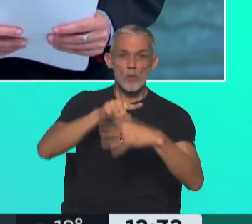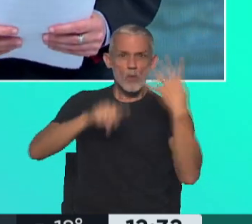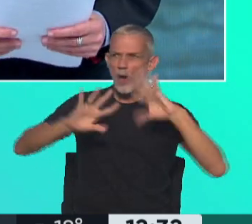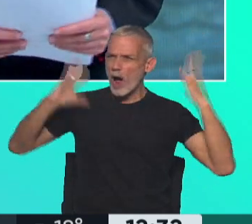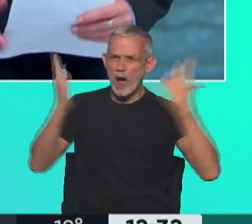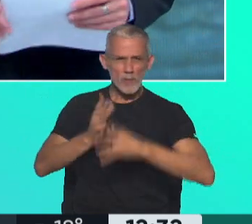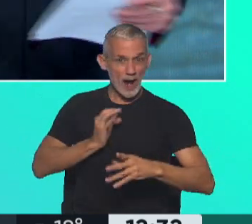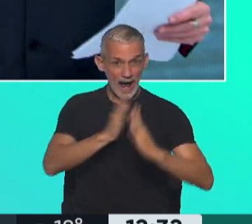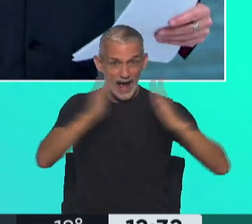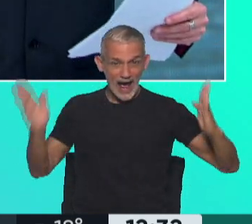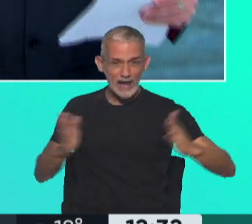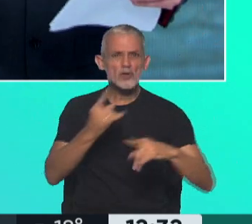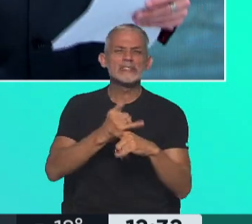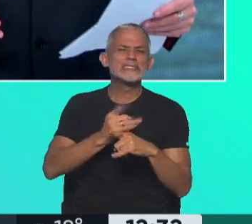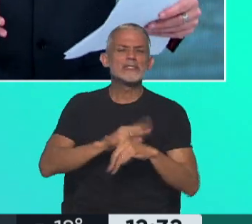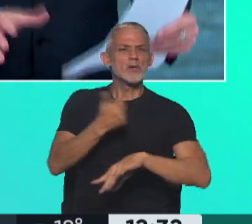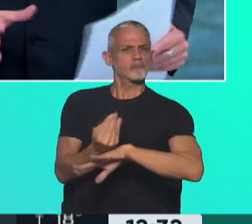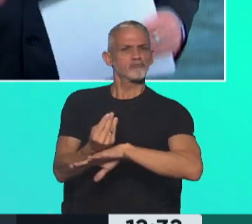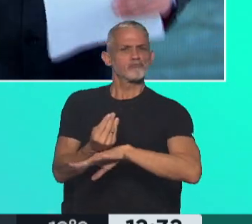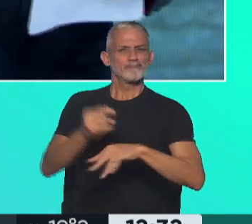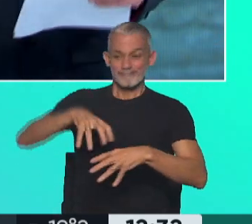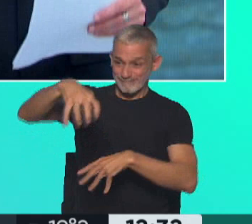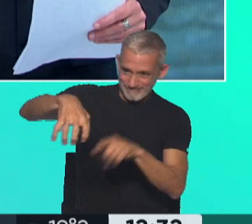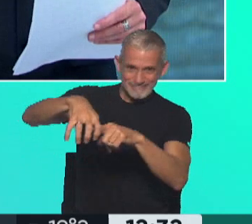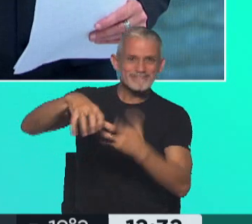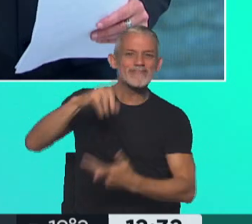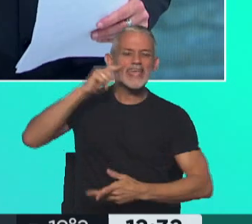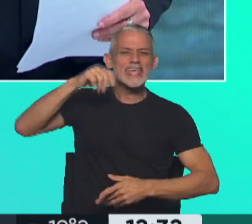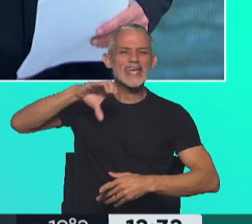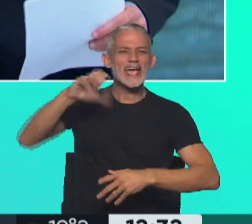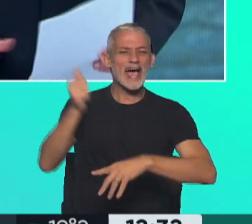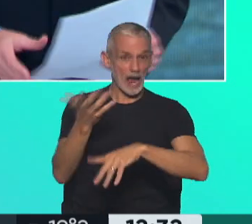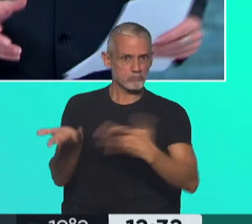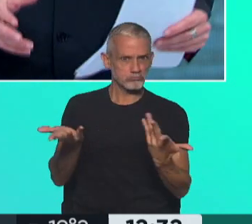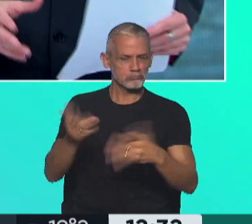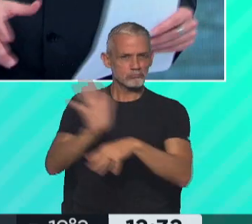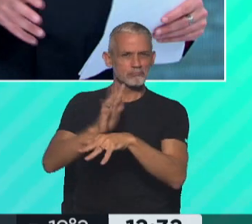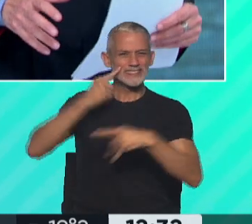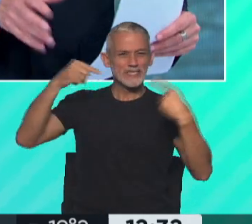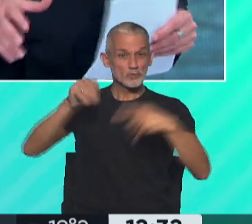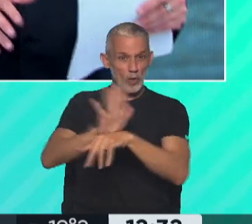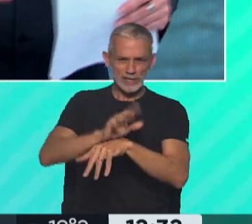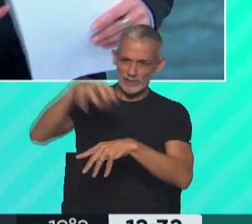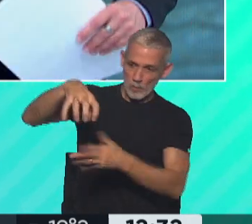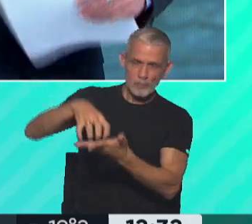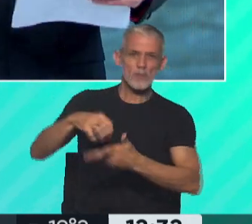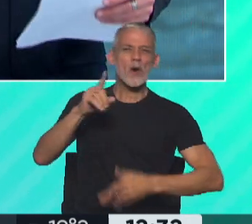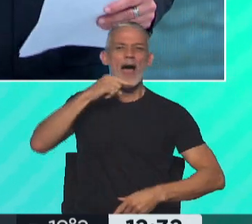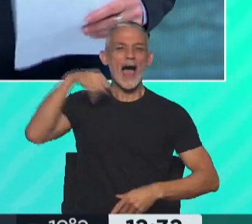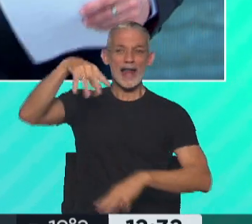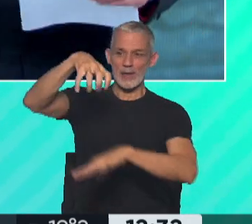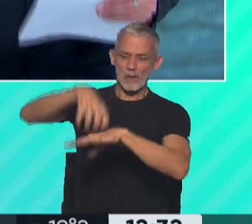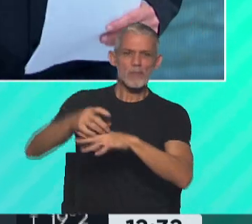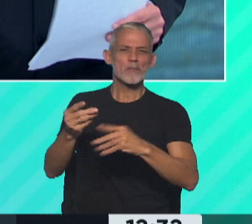anuales siempre tuvo presencia en stand del inka para acompañar las películas que se presentan en el festival y además para lo que tiene que ver con la promoción y venta